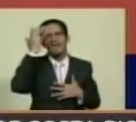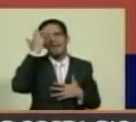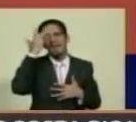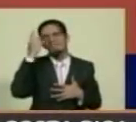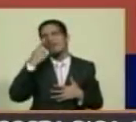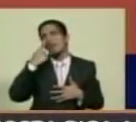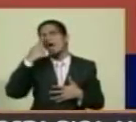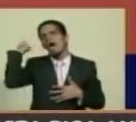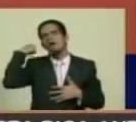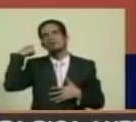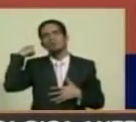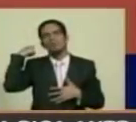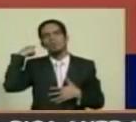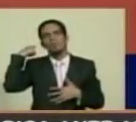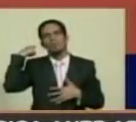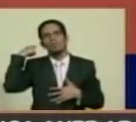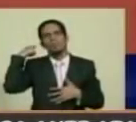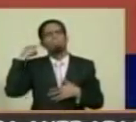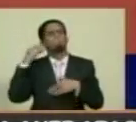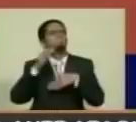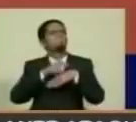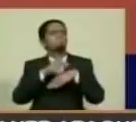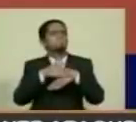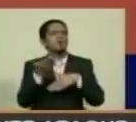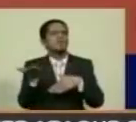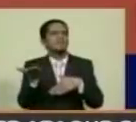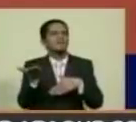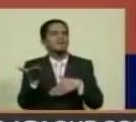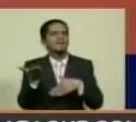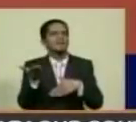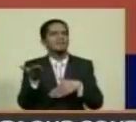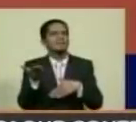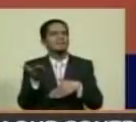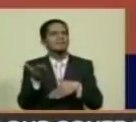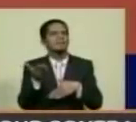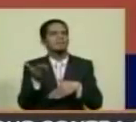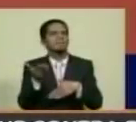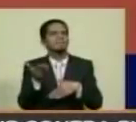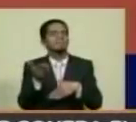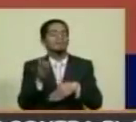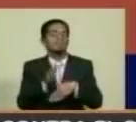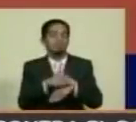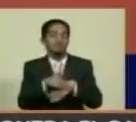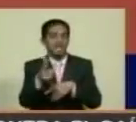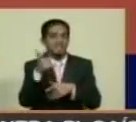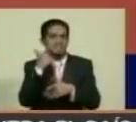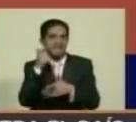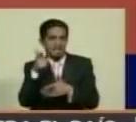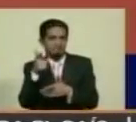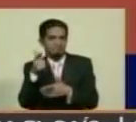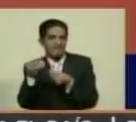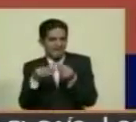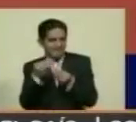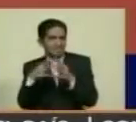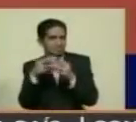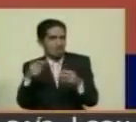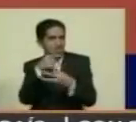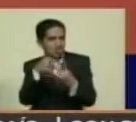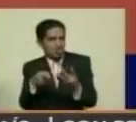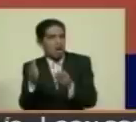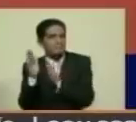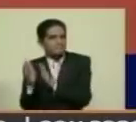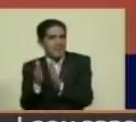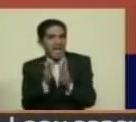pasado. ¿Por qué? Porque él quiere que si sus planes, que no van a tener éxito, llegan a tener éxito, pues sean